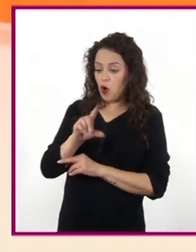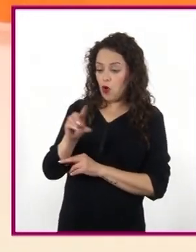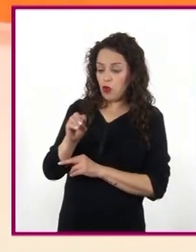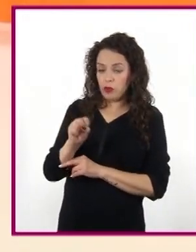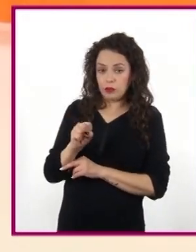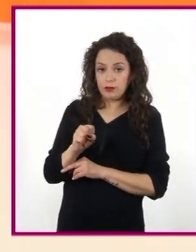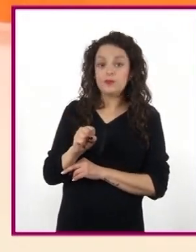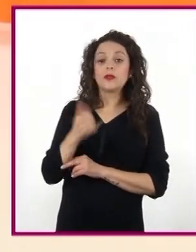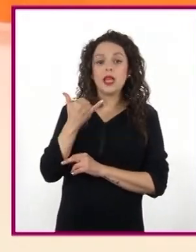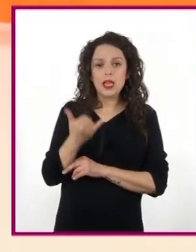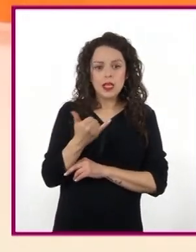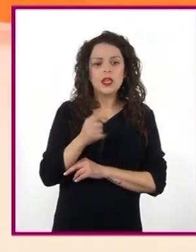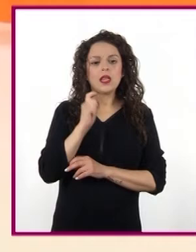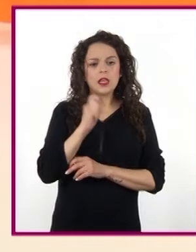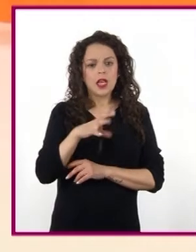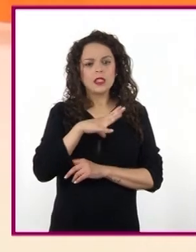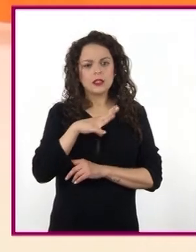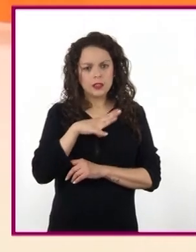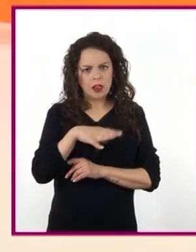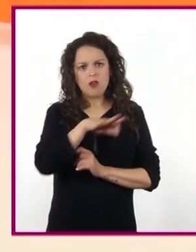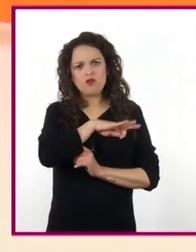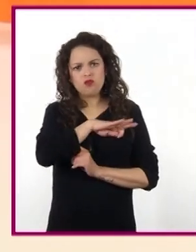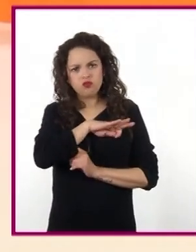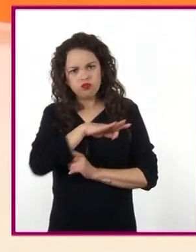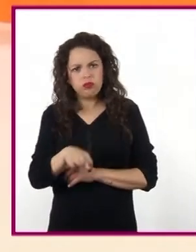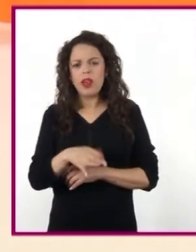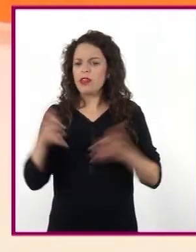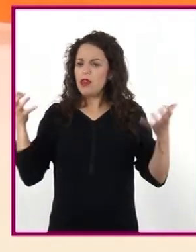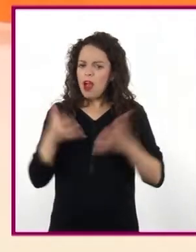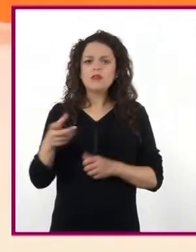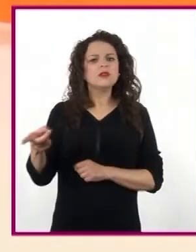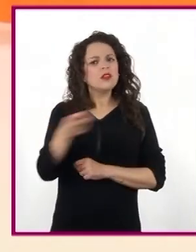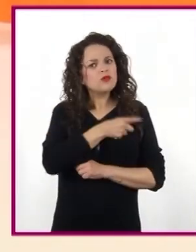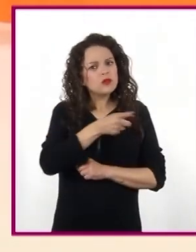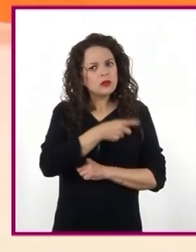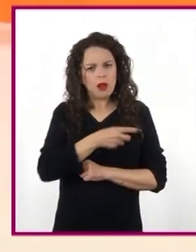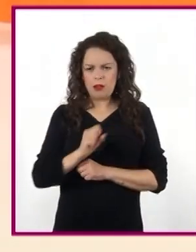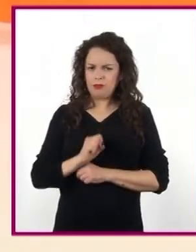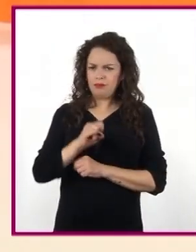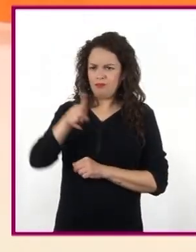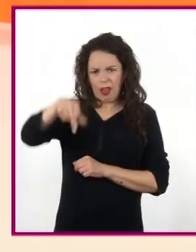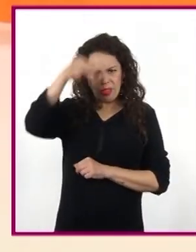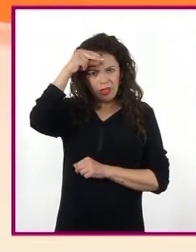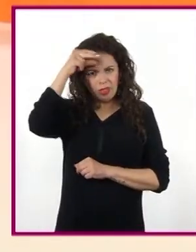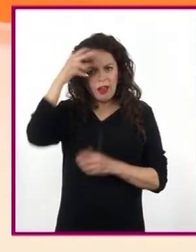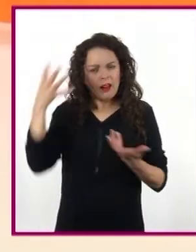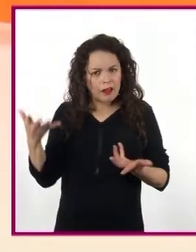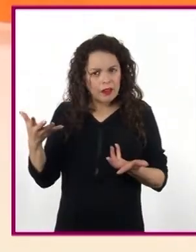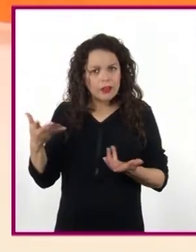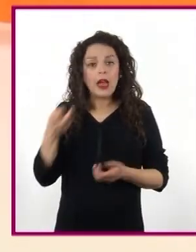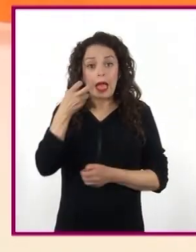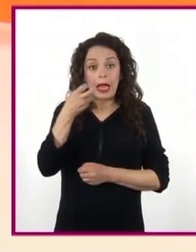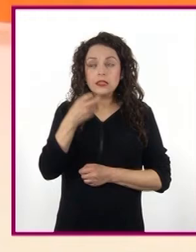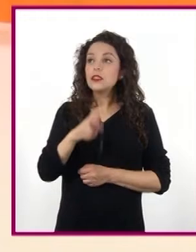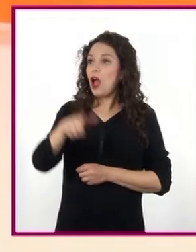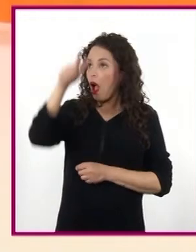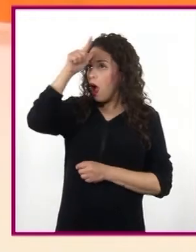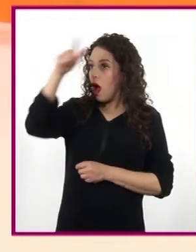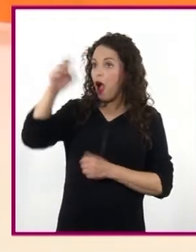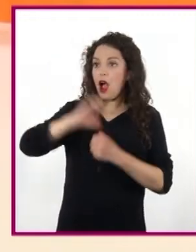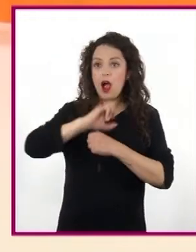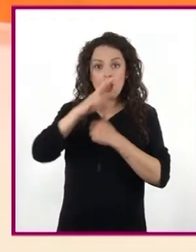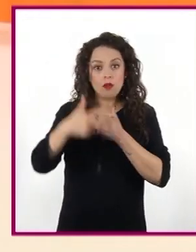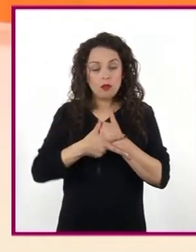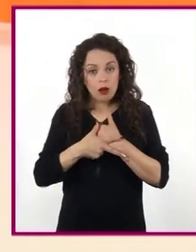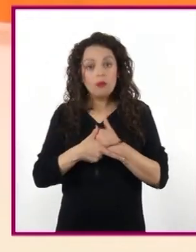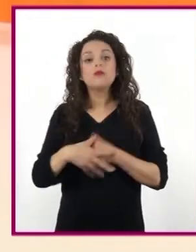ellos la capacidad intelectual de valerse por sí mismos, postulados que demostraron a Europa sus